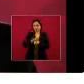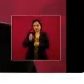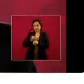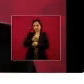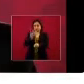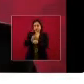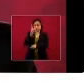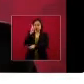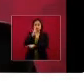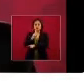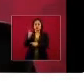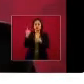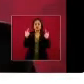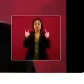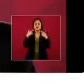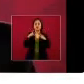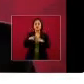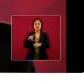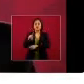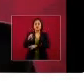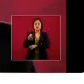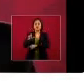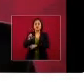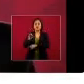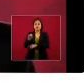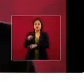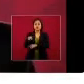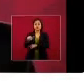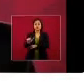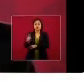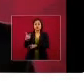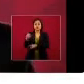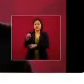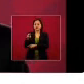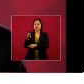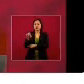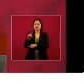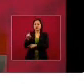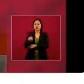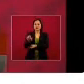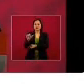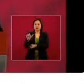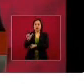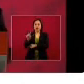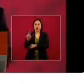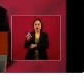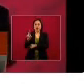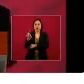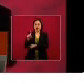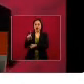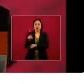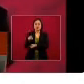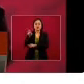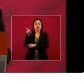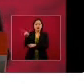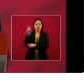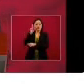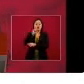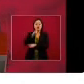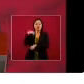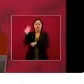es la parte que no me acordé pero bueno eso no es lo importante lo importante aquí es que agua